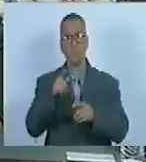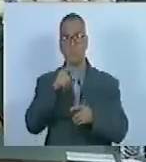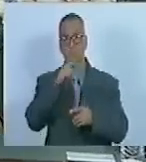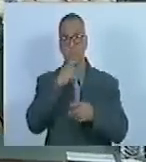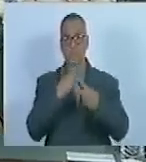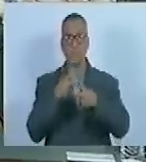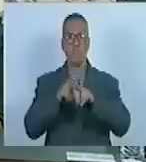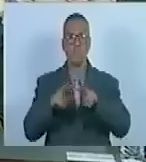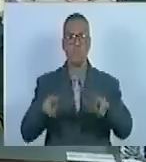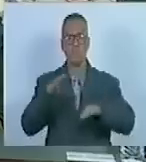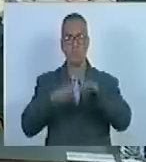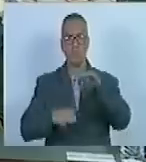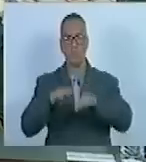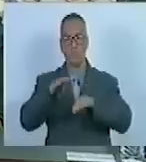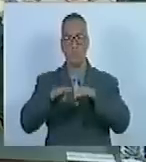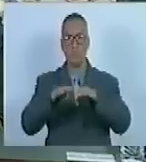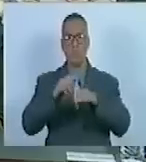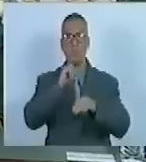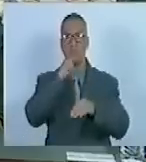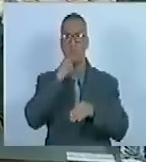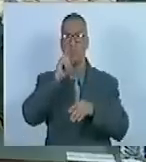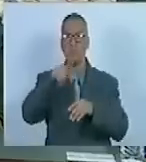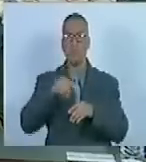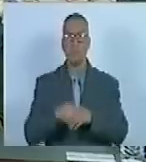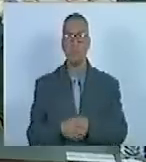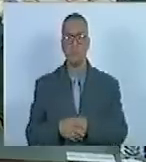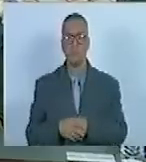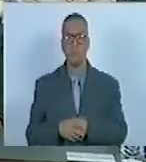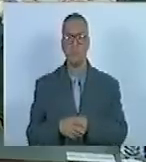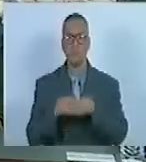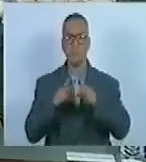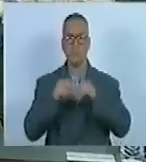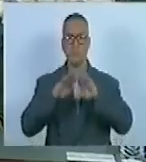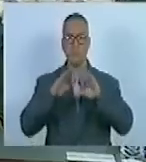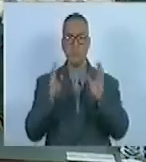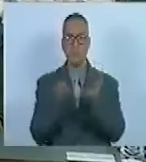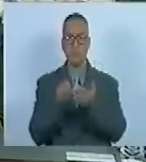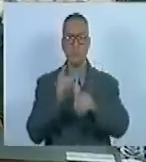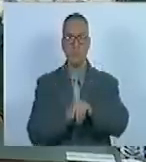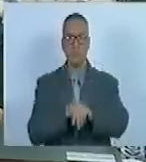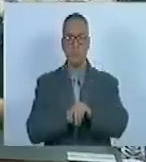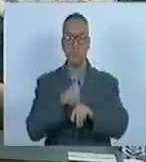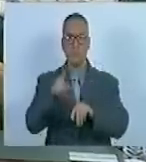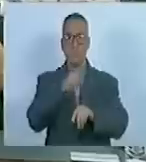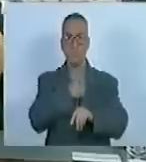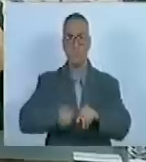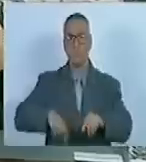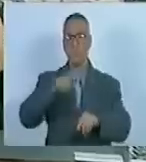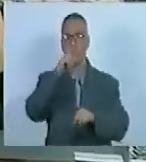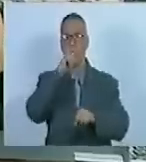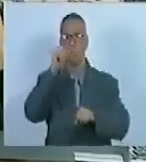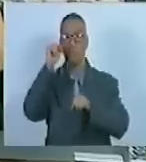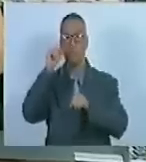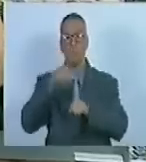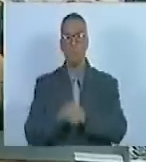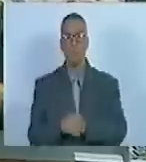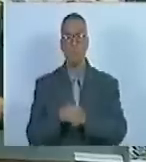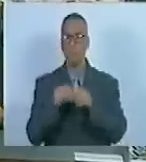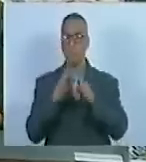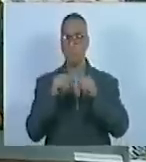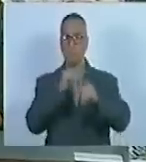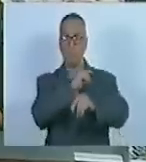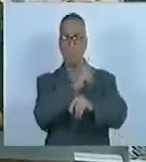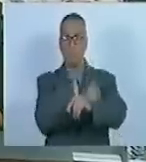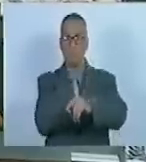paz y la estabilidad para Rusia y para el mundo. En este momento, el presidente Nicolás Maduro y todas las